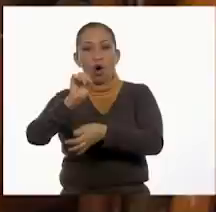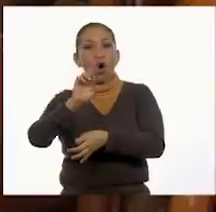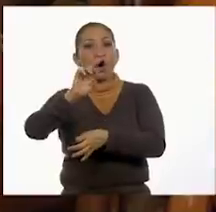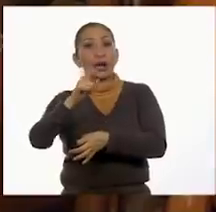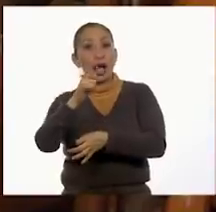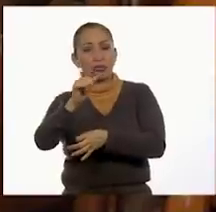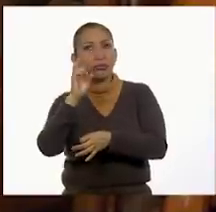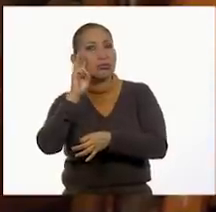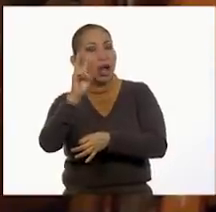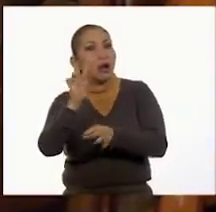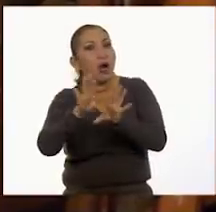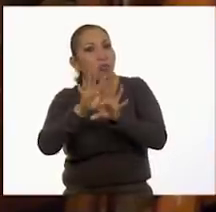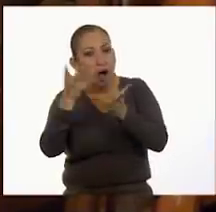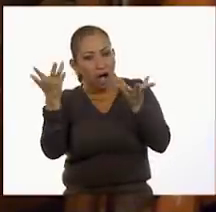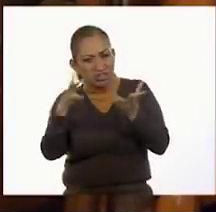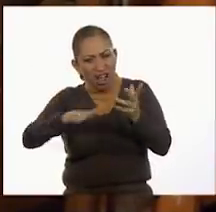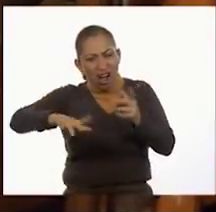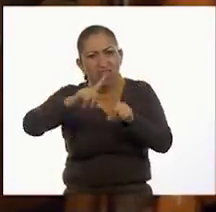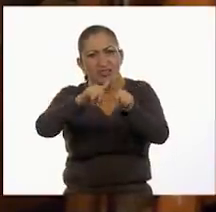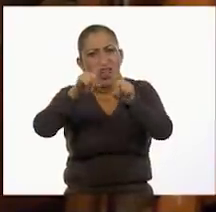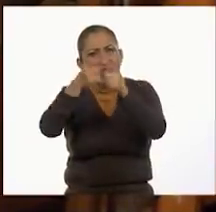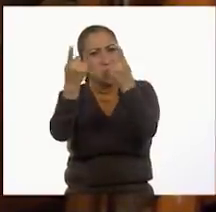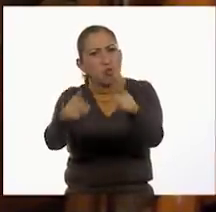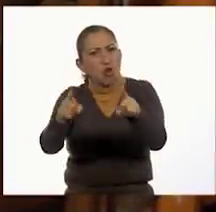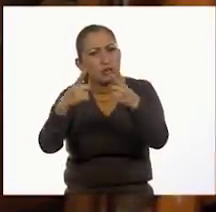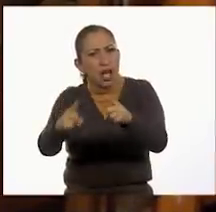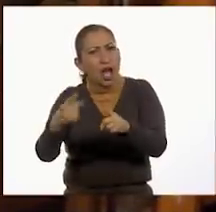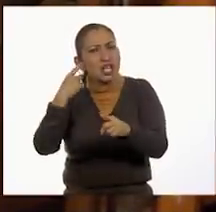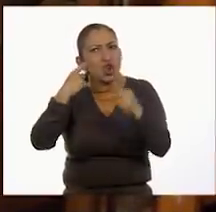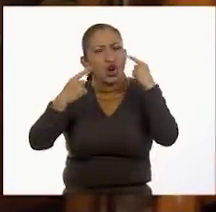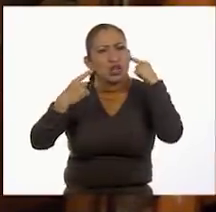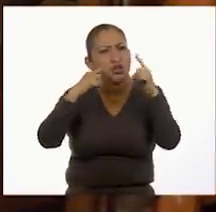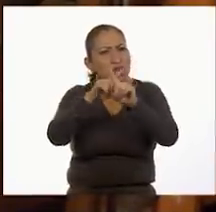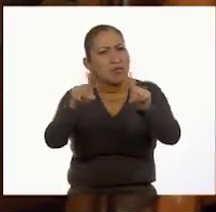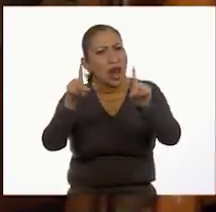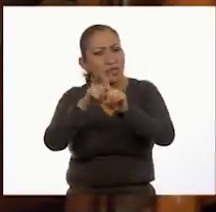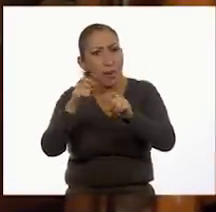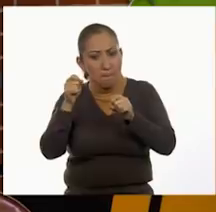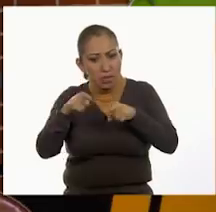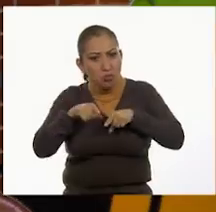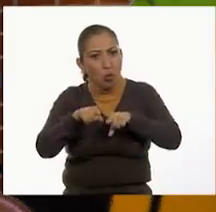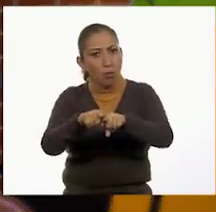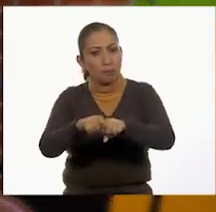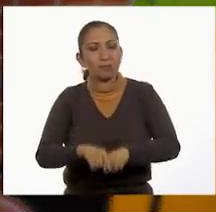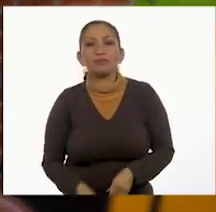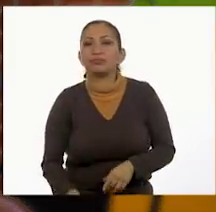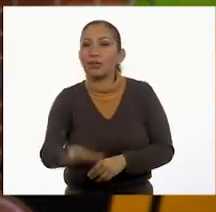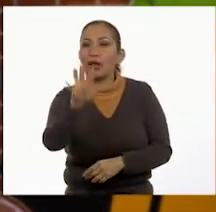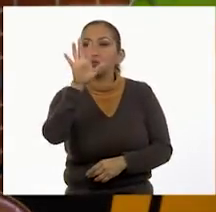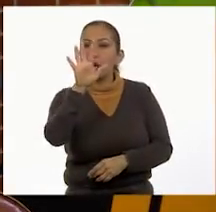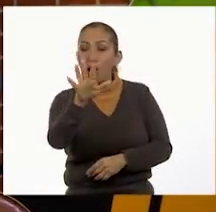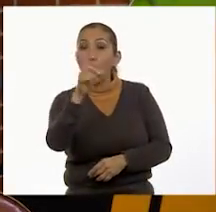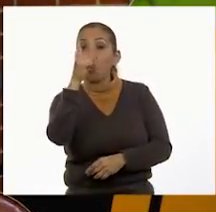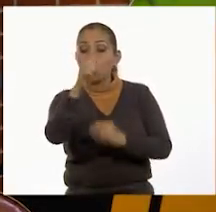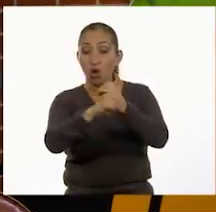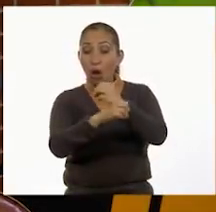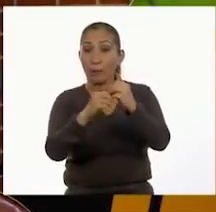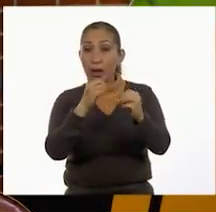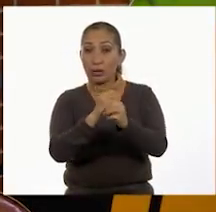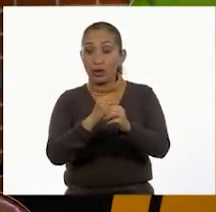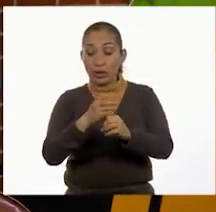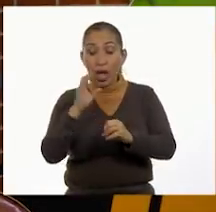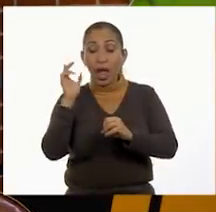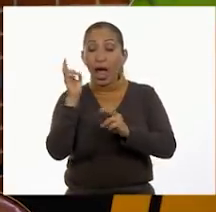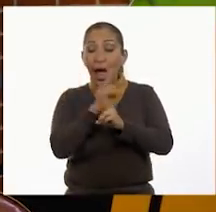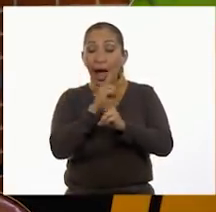Es fabuloso cómo puede crear tantas melodías y efectos de sonidos a la vez. 5. Un instrumento de